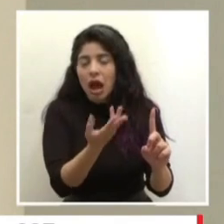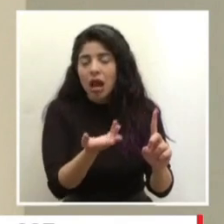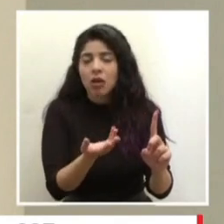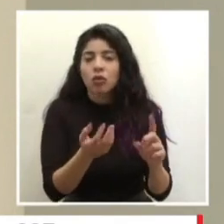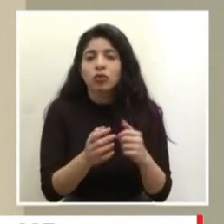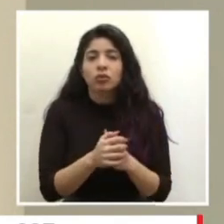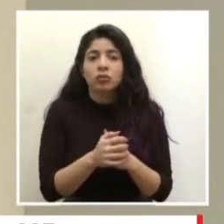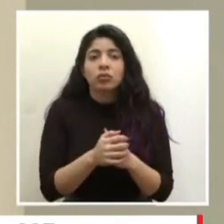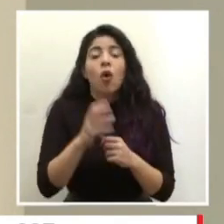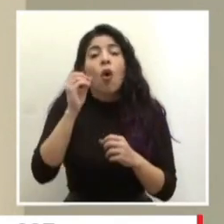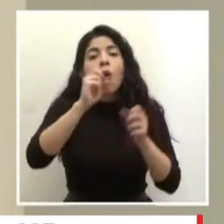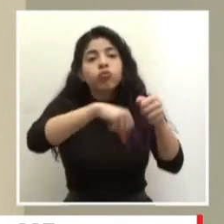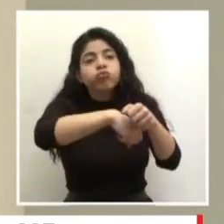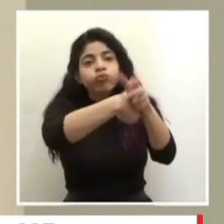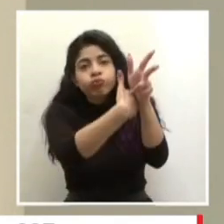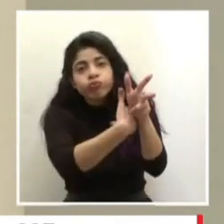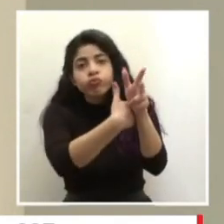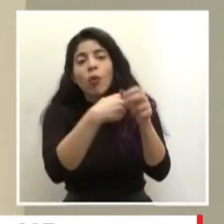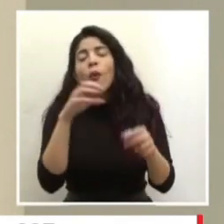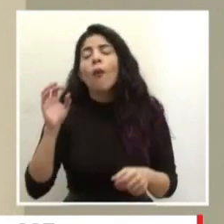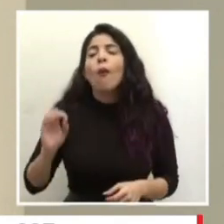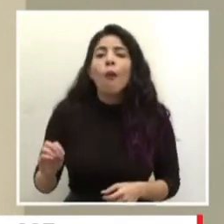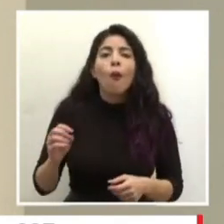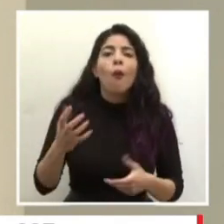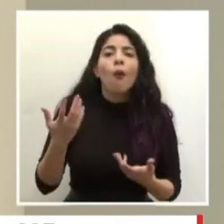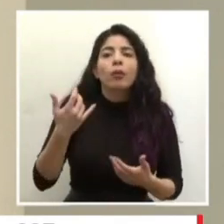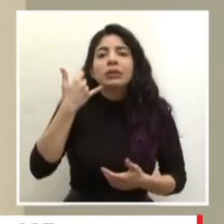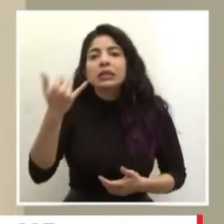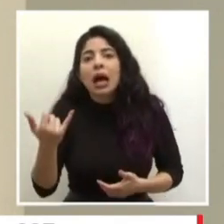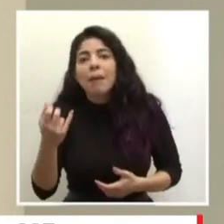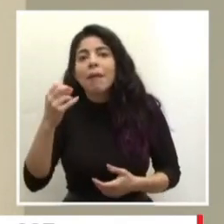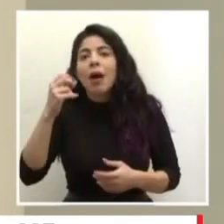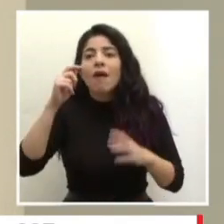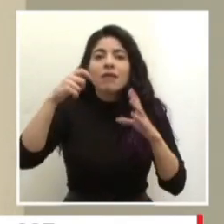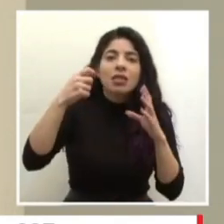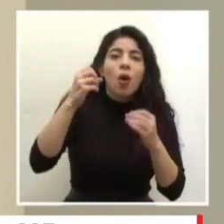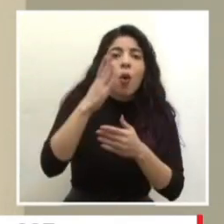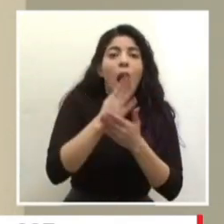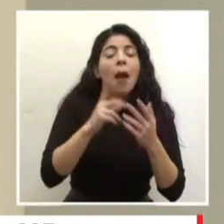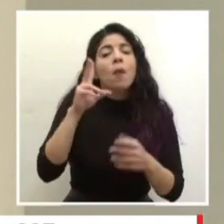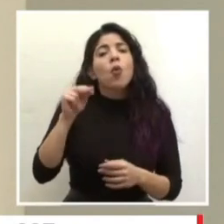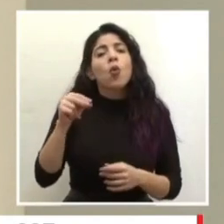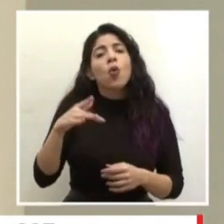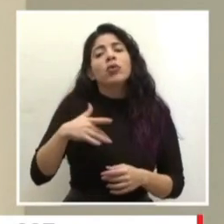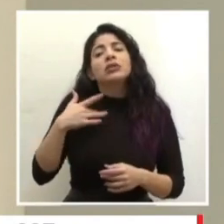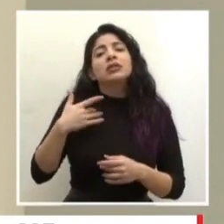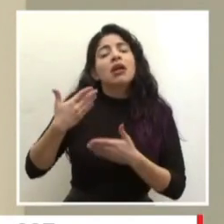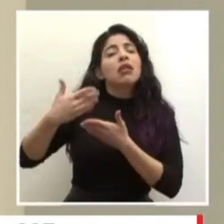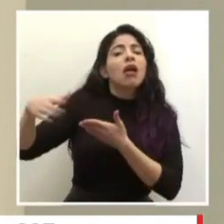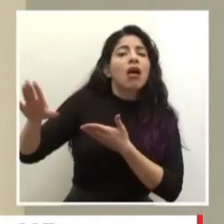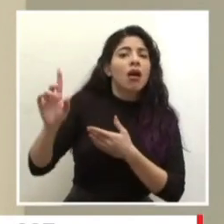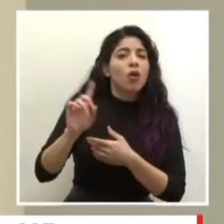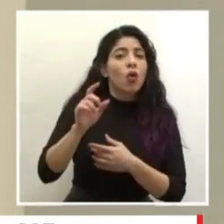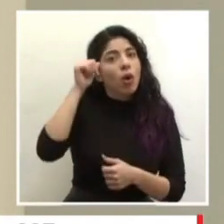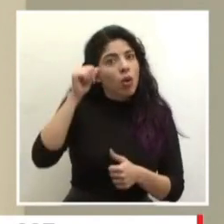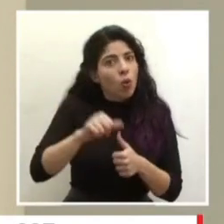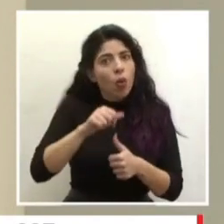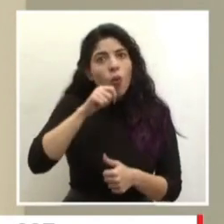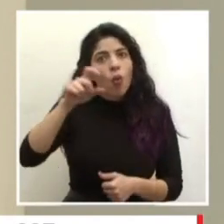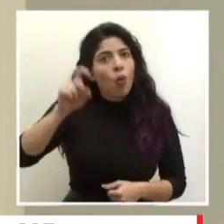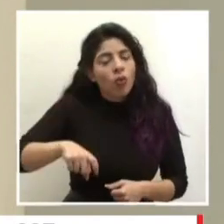hacer la videollamada, hacer algún tipo de llamada, si no es por video, pero que no se sienta esa lejanía. Recordemos que no se deben